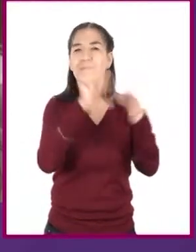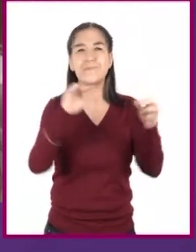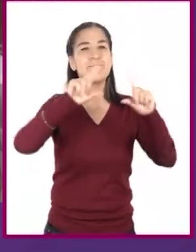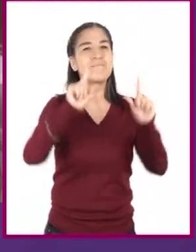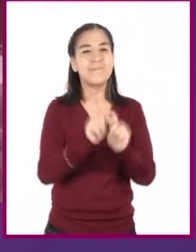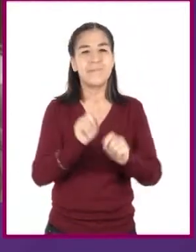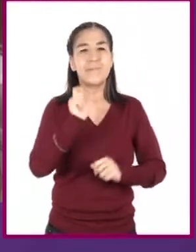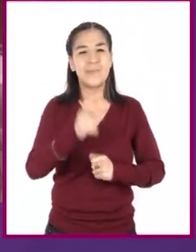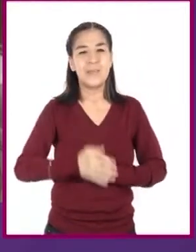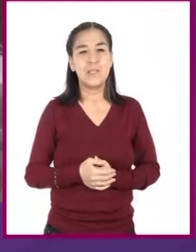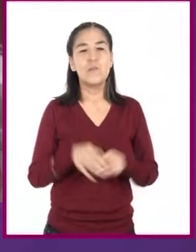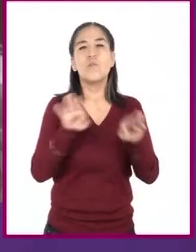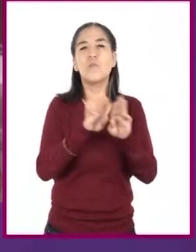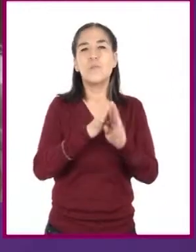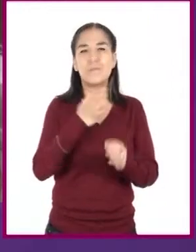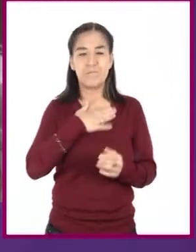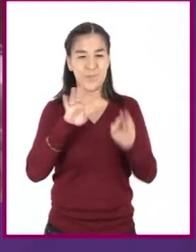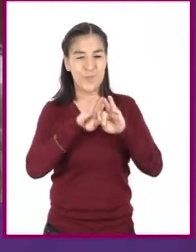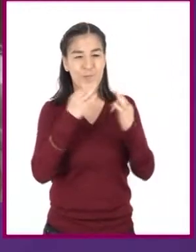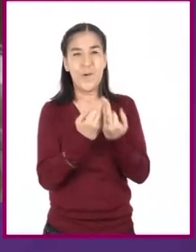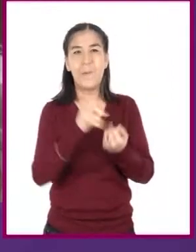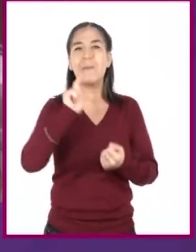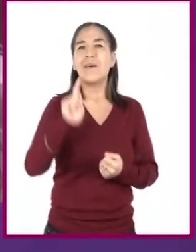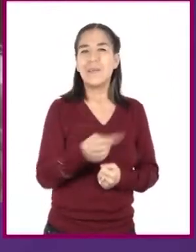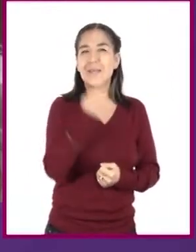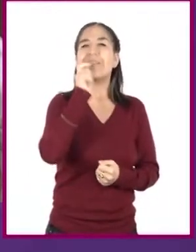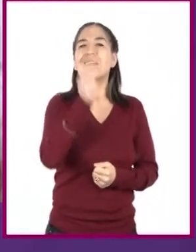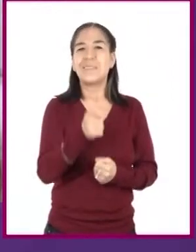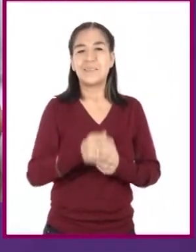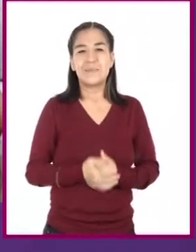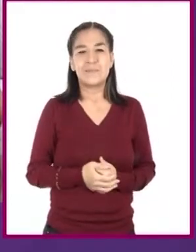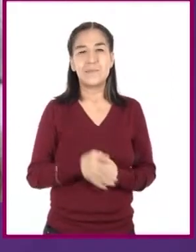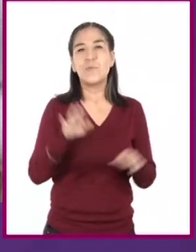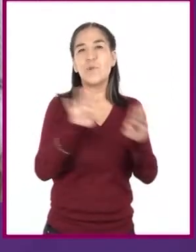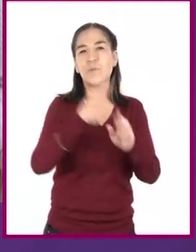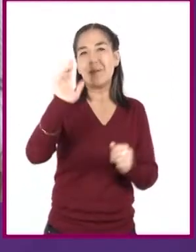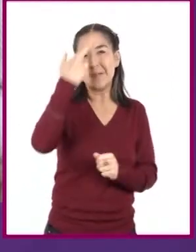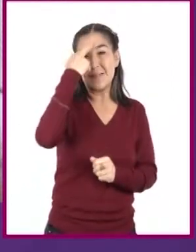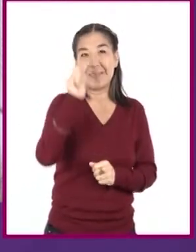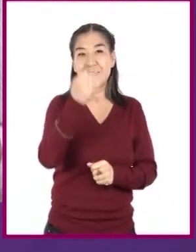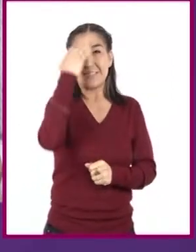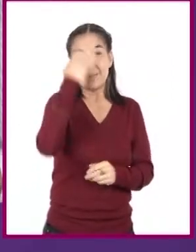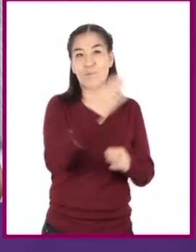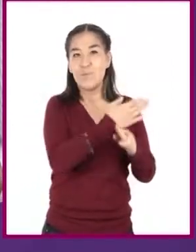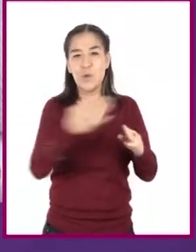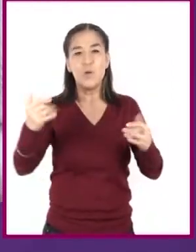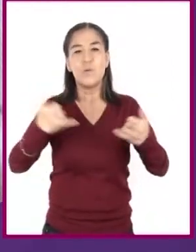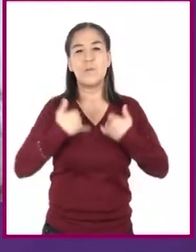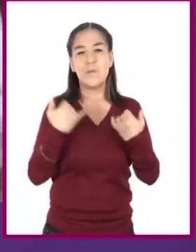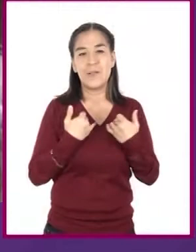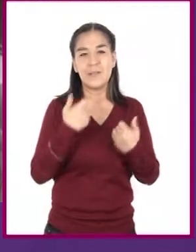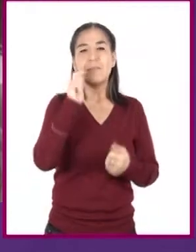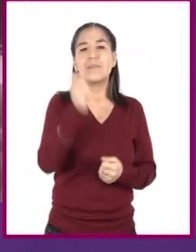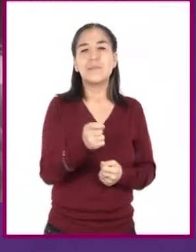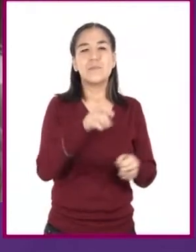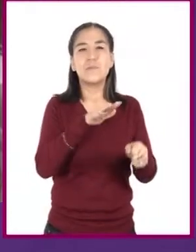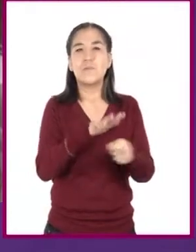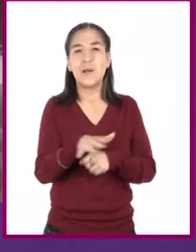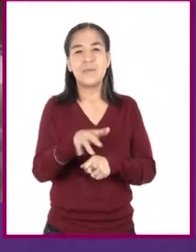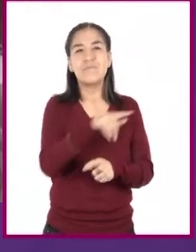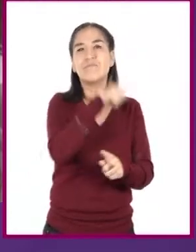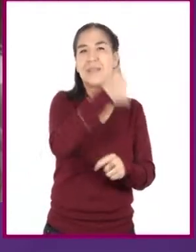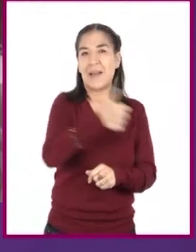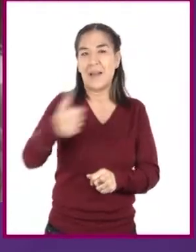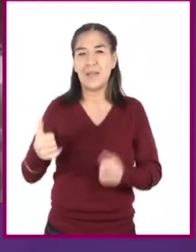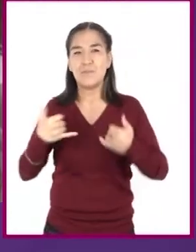son nuestra forma de ser. ¿Esto qué significa? Recordemos que el periodo juvenil o la condición juvenil es